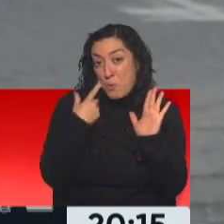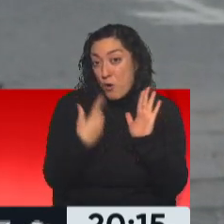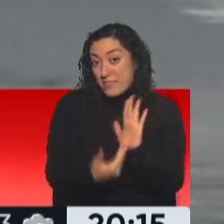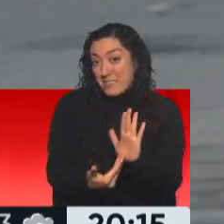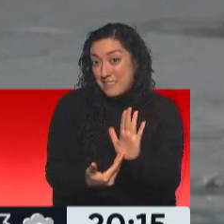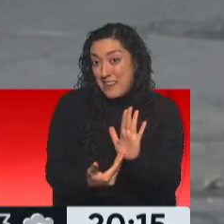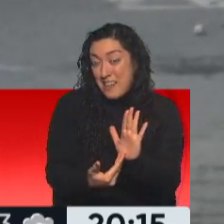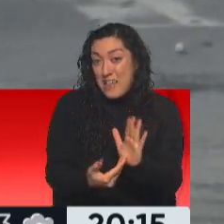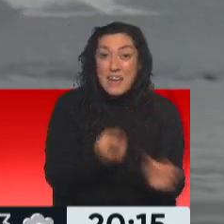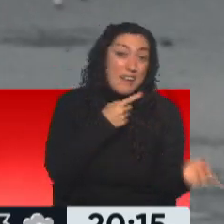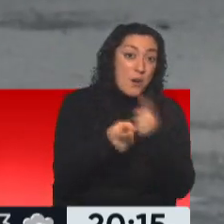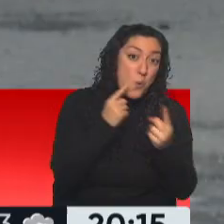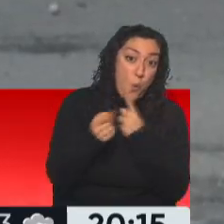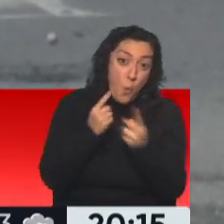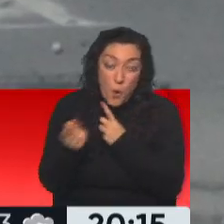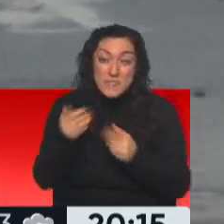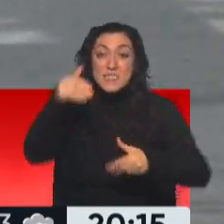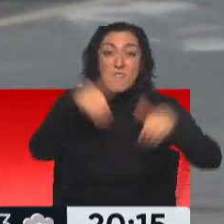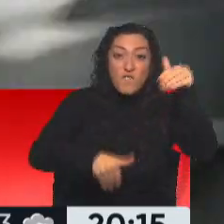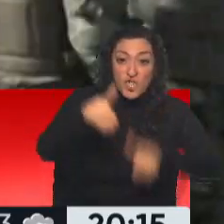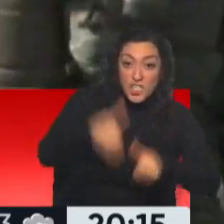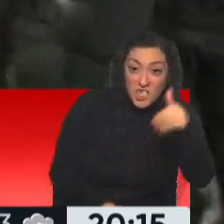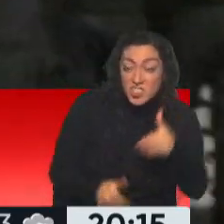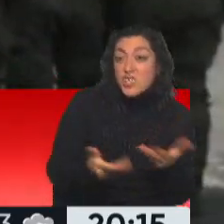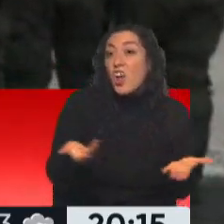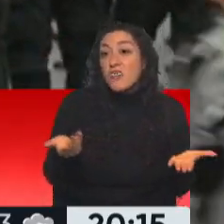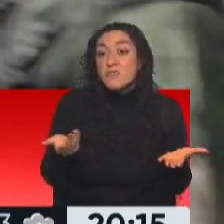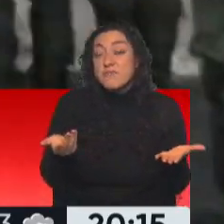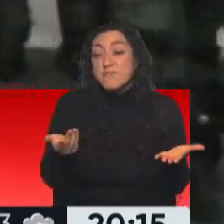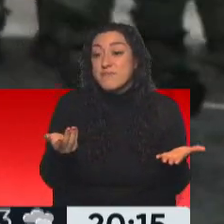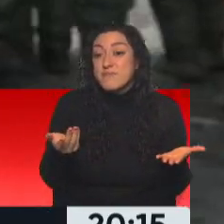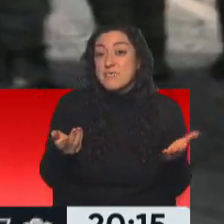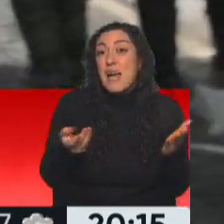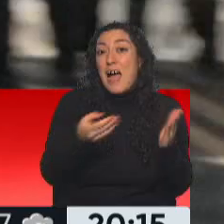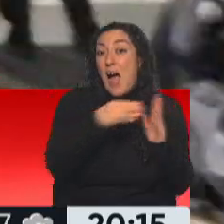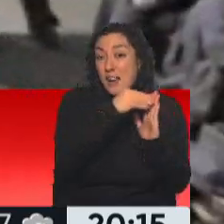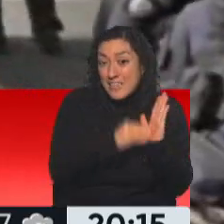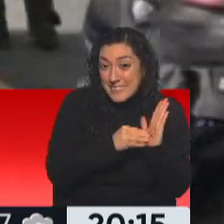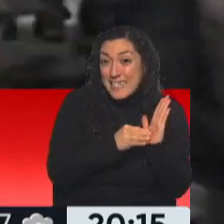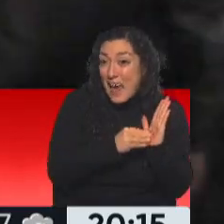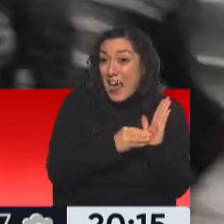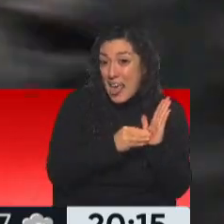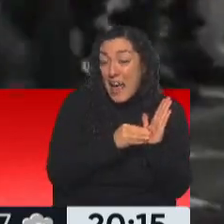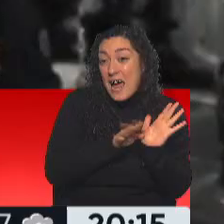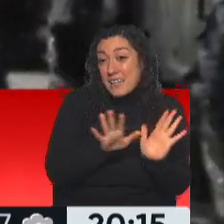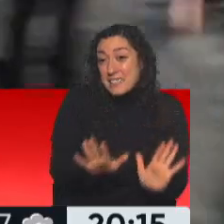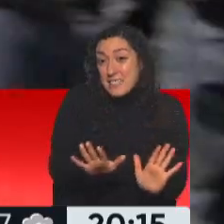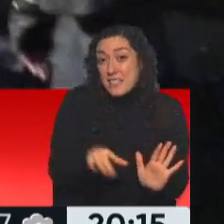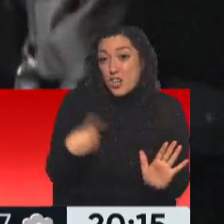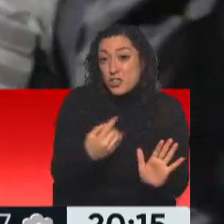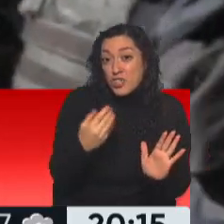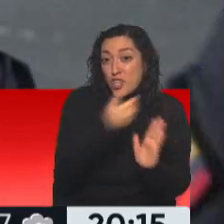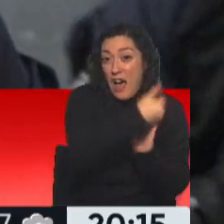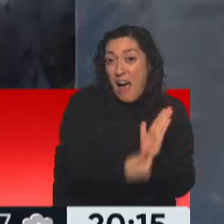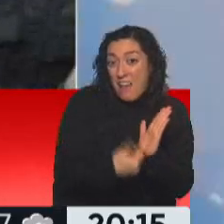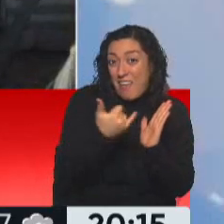las encuestas, los exit polls, la votación de hecho registrada en las actas fue la que fue. Las actas las tenemos todas